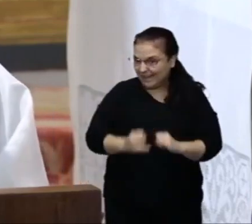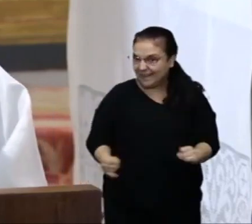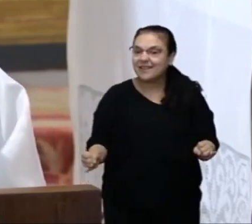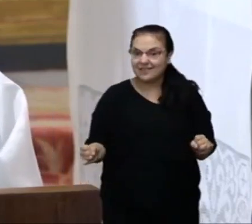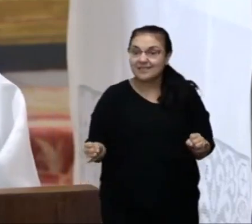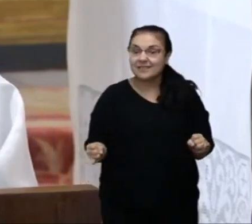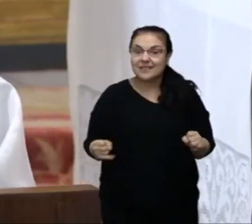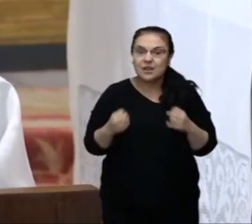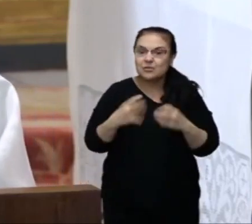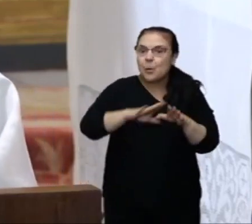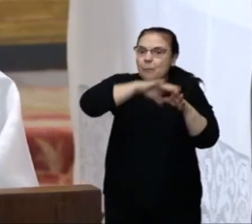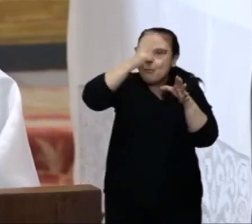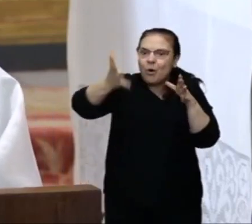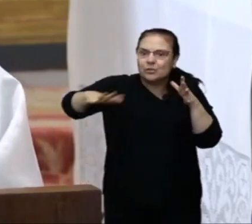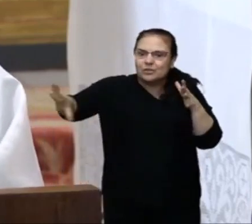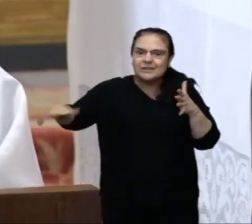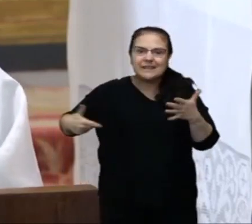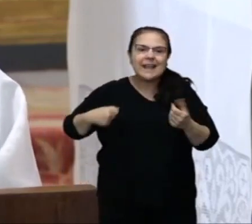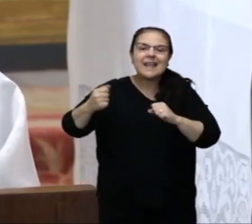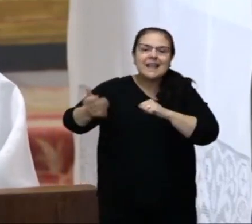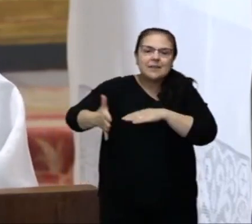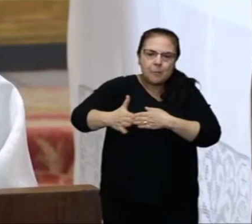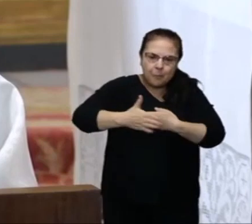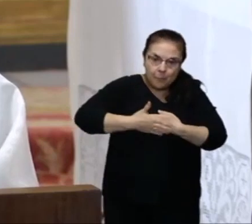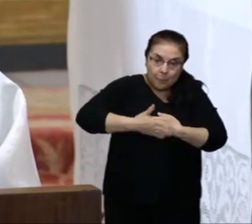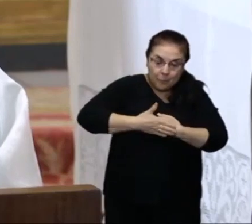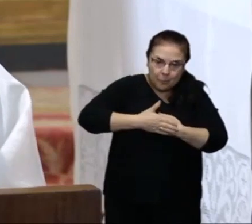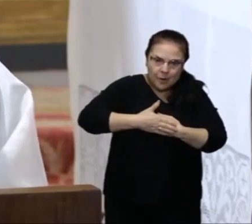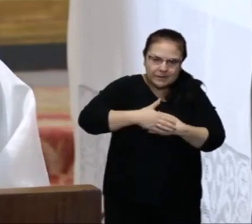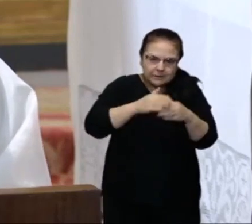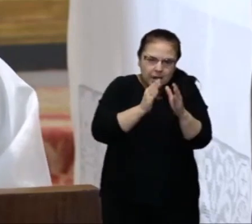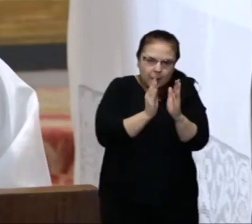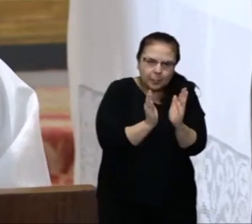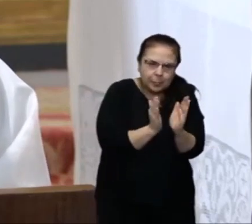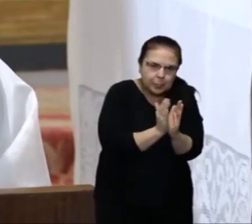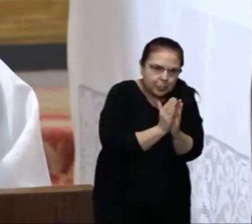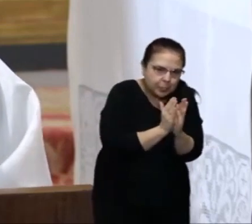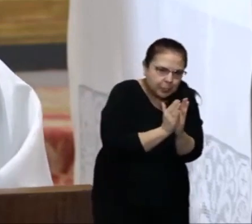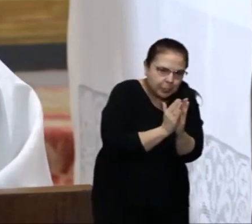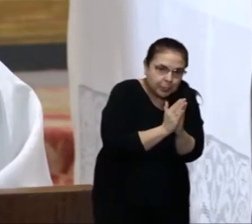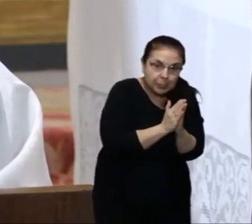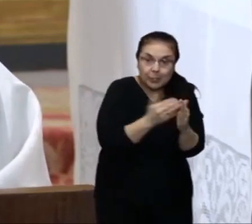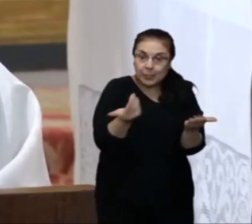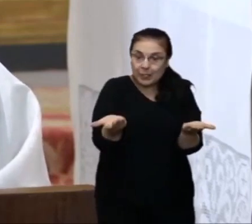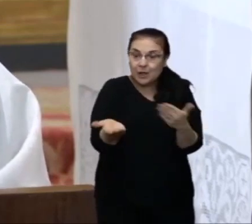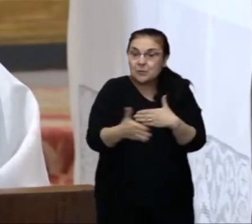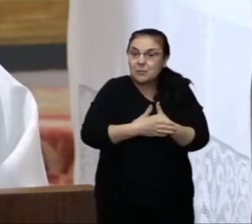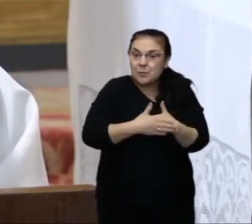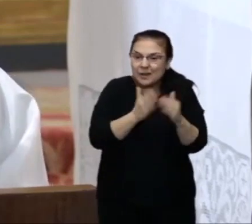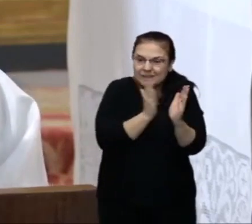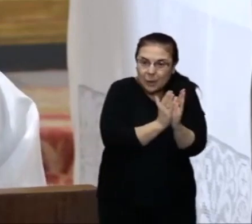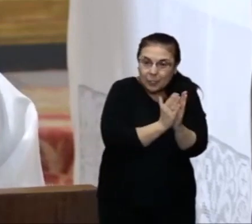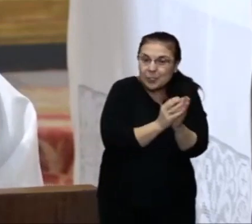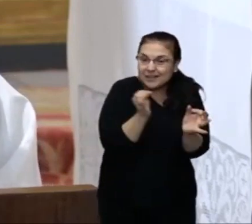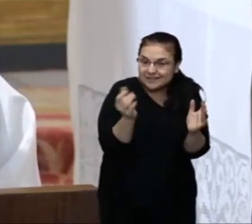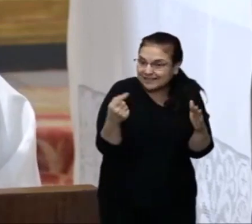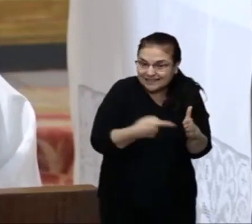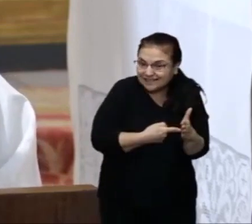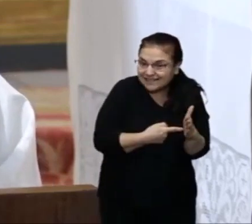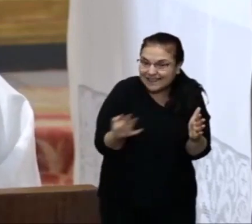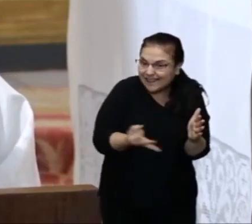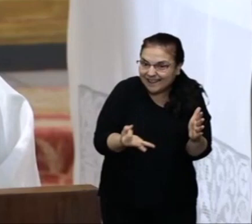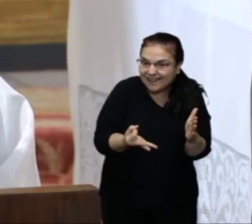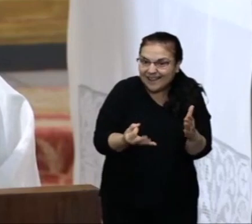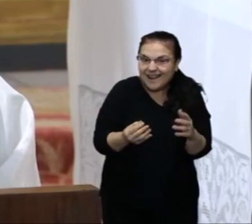y entras por la puerta angosta que es la cruz, y llevas la cruz con una sonrisa, sabiendo